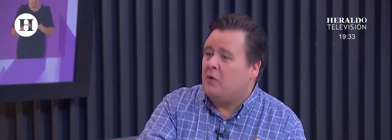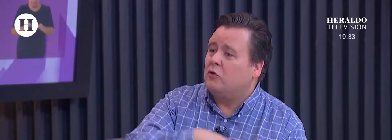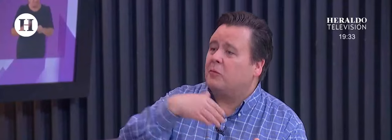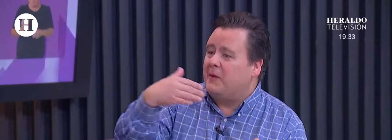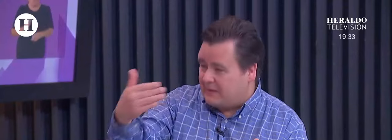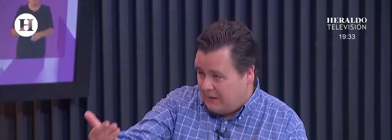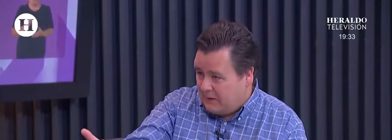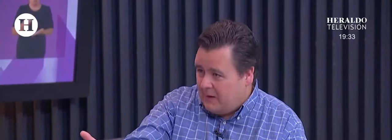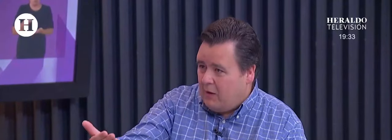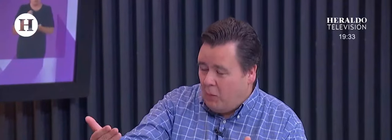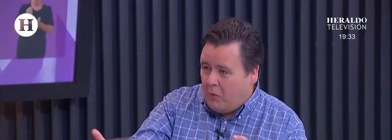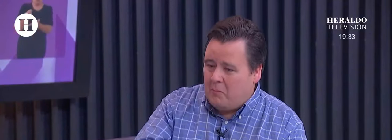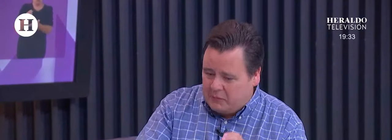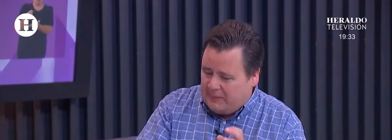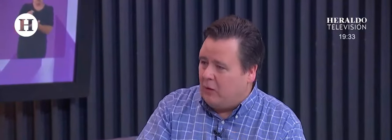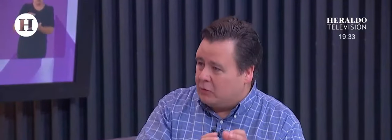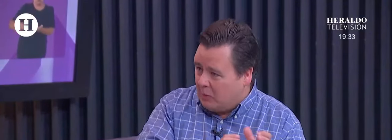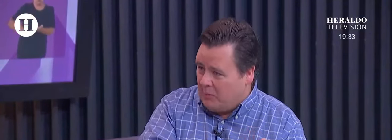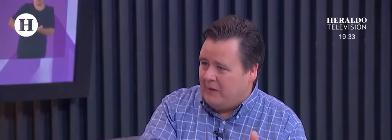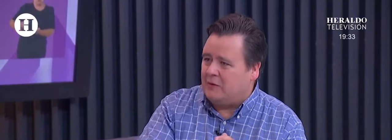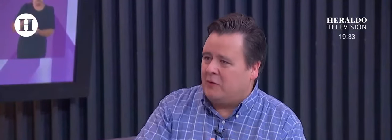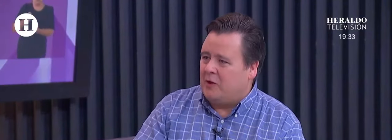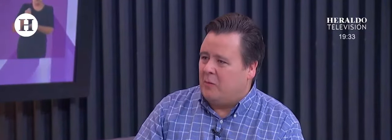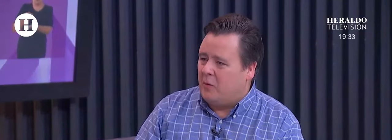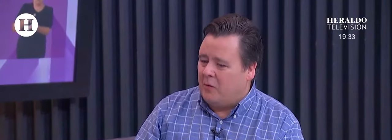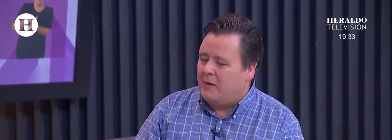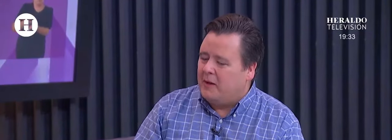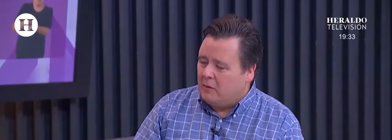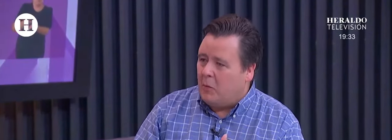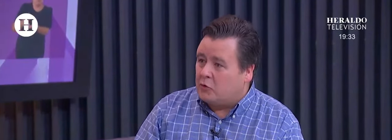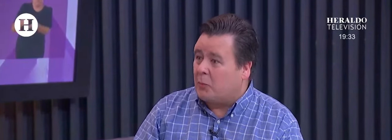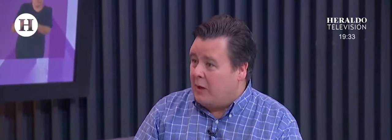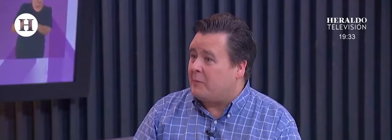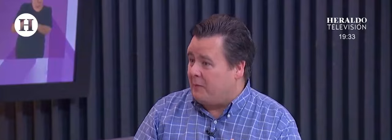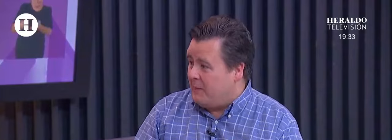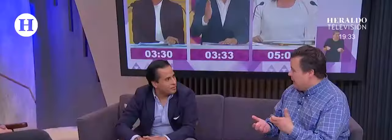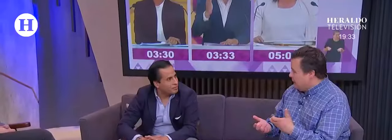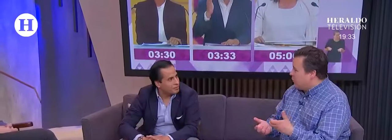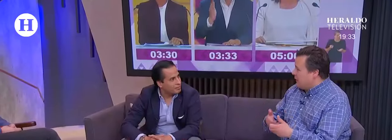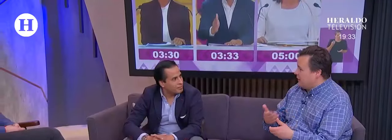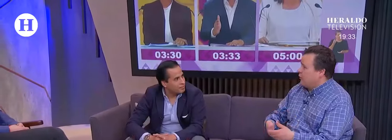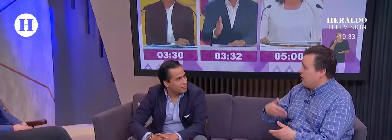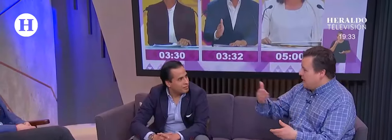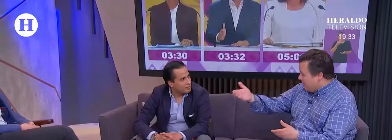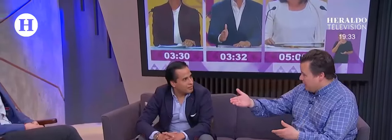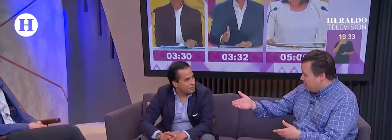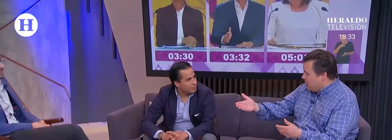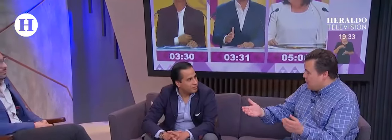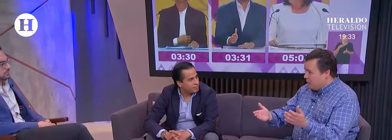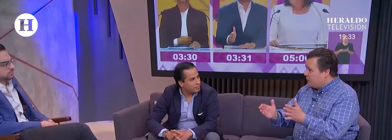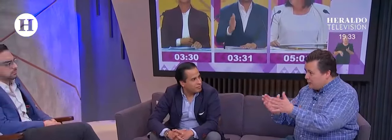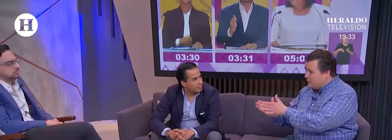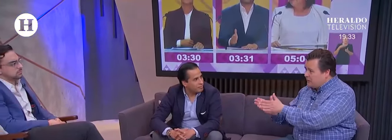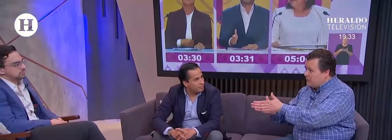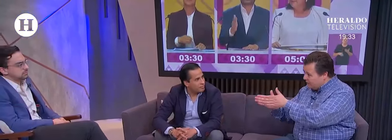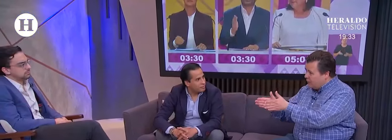lo comió 2006 hubo también otro momento en donde hubo hubo muchos problemas para Felipe Calderón con escándalo de de Brando